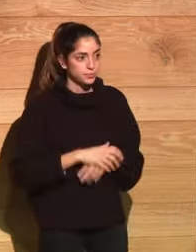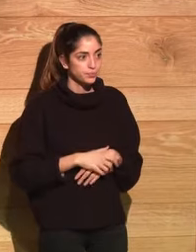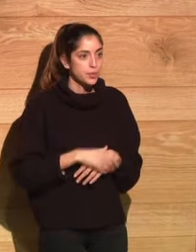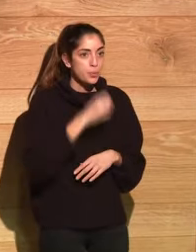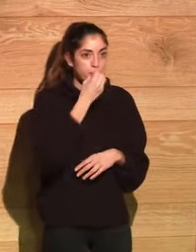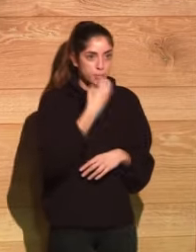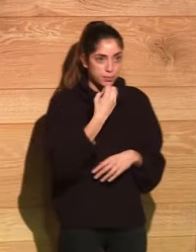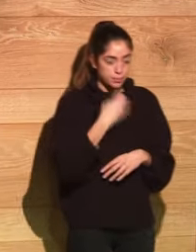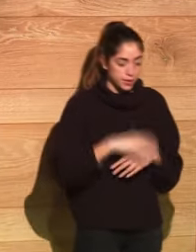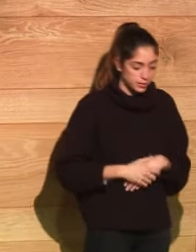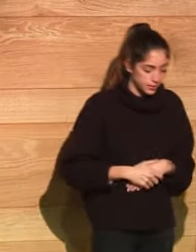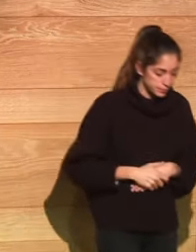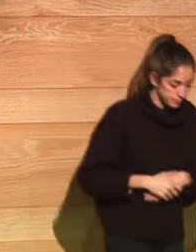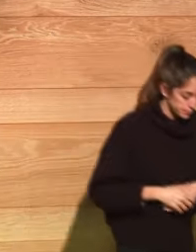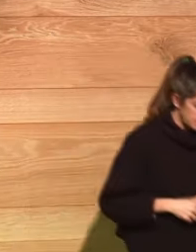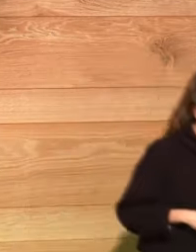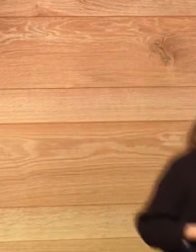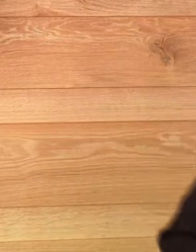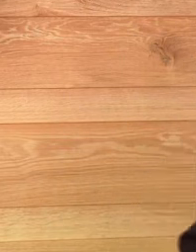Bueno, también.